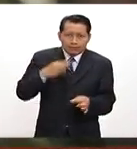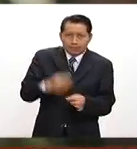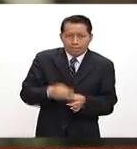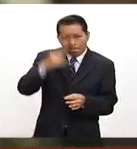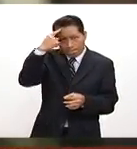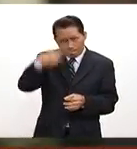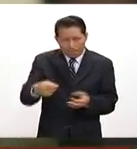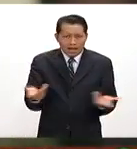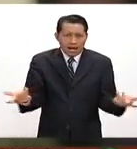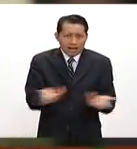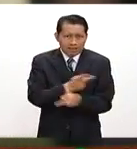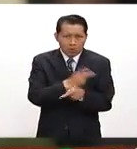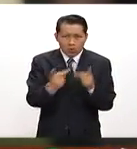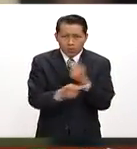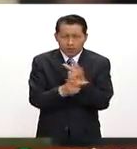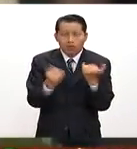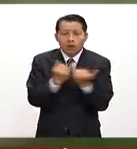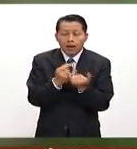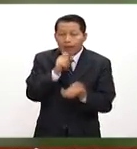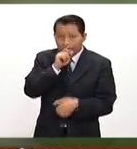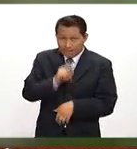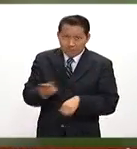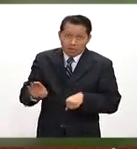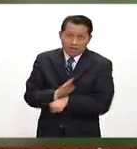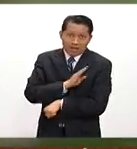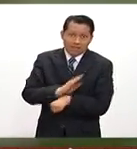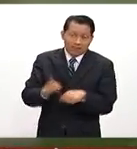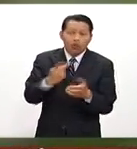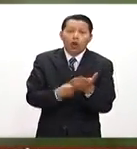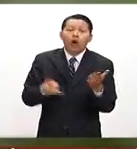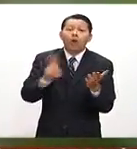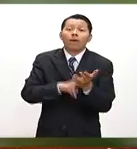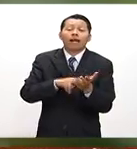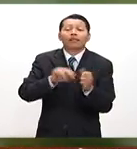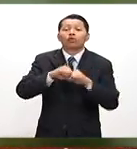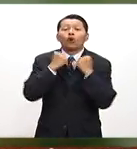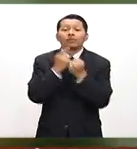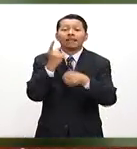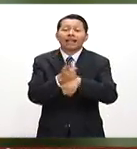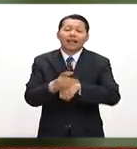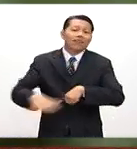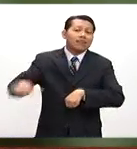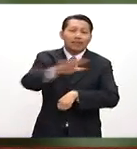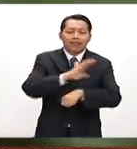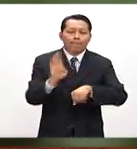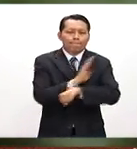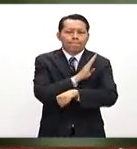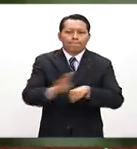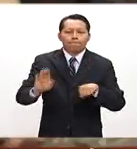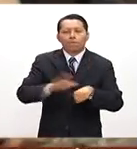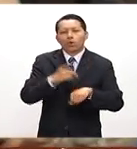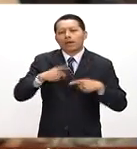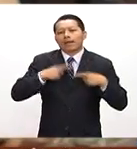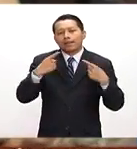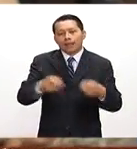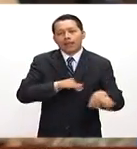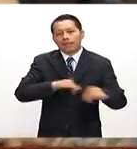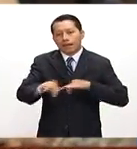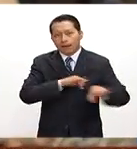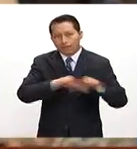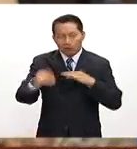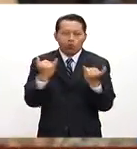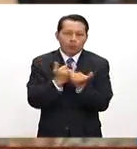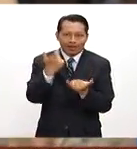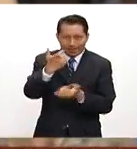productivo, no solo se está beneficiando a sí misma, sino que está beneficiando a la sociedad en su conjunto porque está generando empleos y está generando derrama económica.